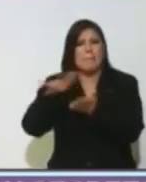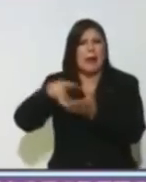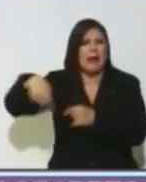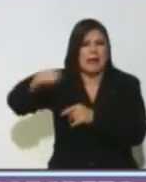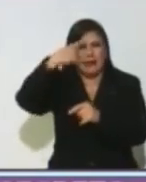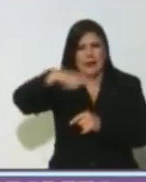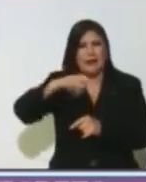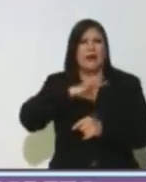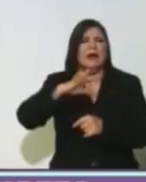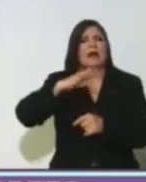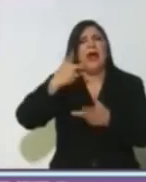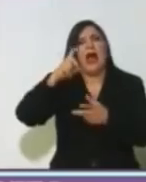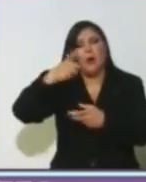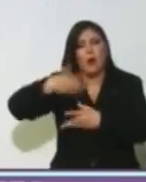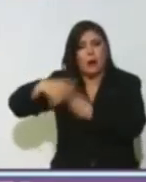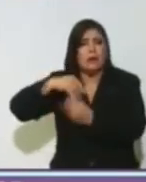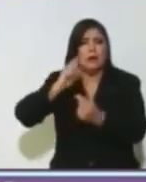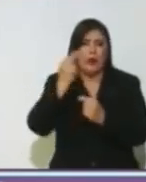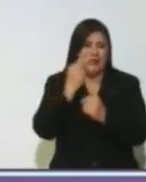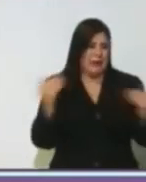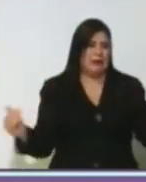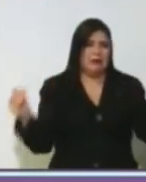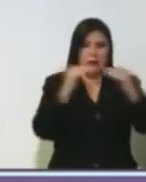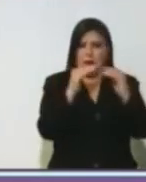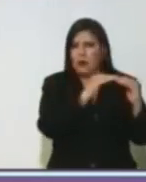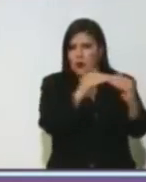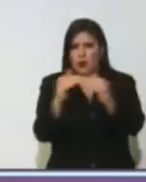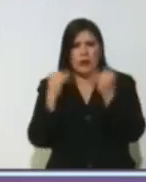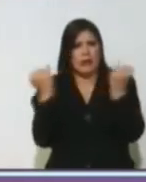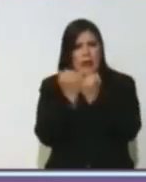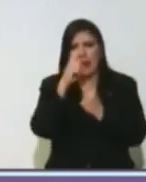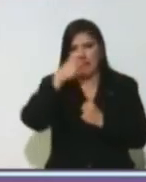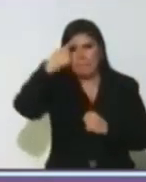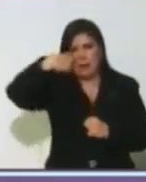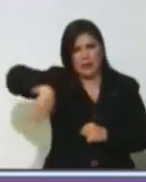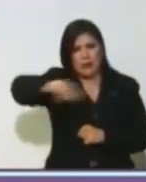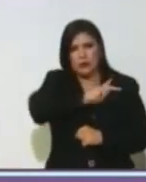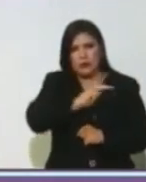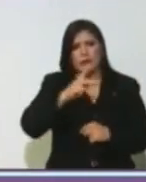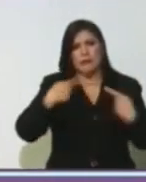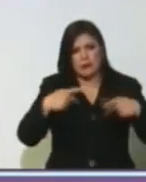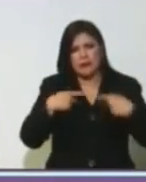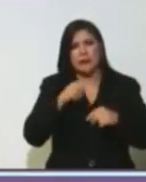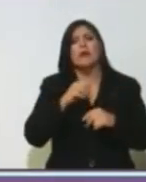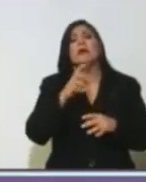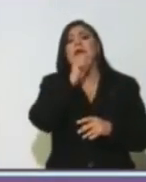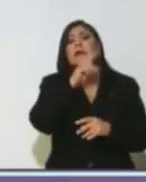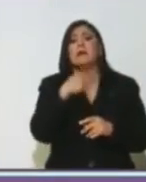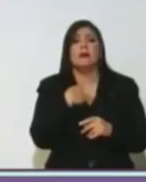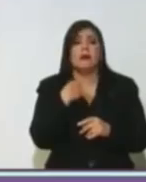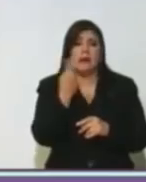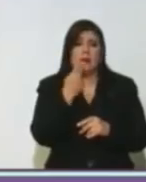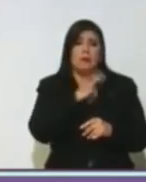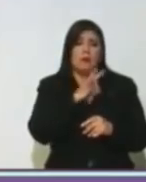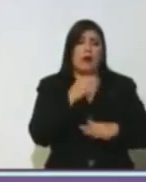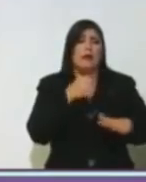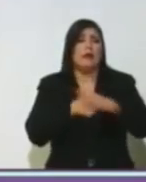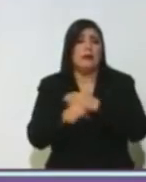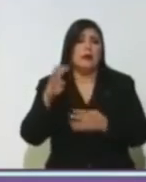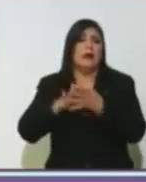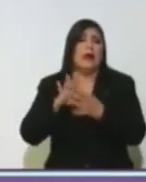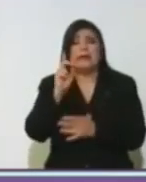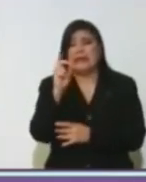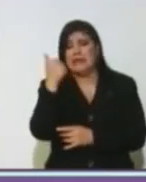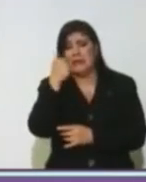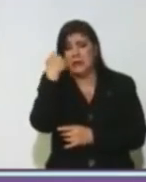mucho más justa del recurso y tengamos agua para todos y por otro lado voy a sancionar con arresto hasta por 36 horas